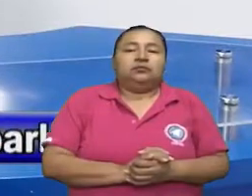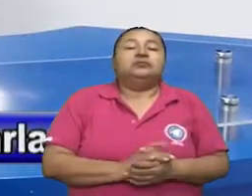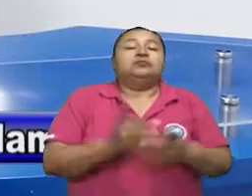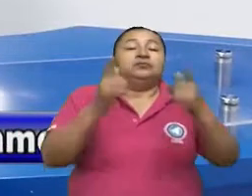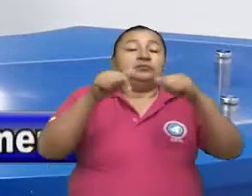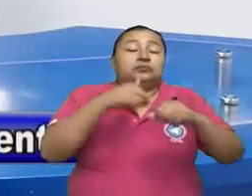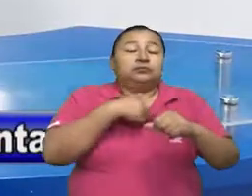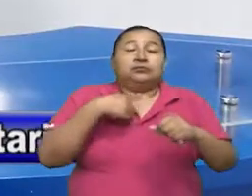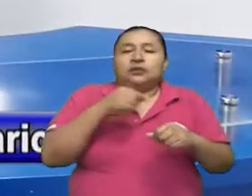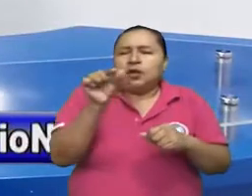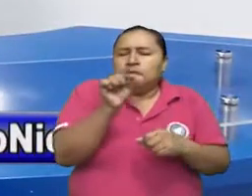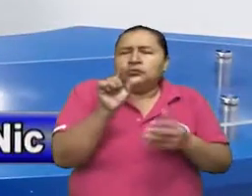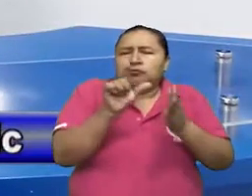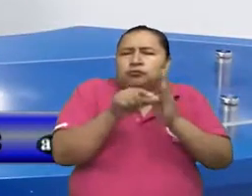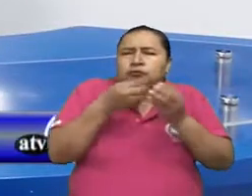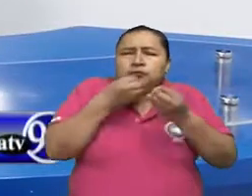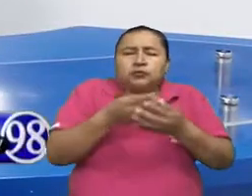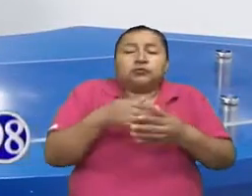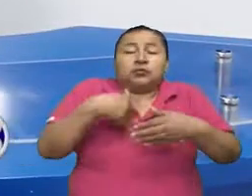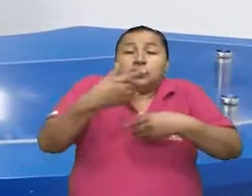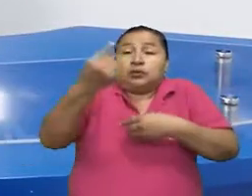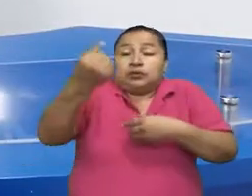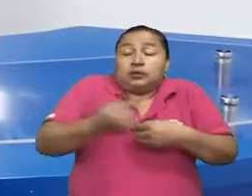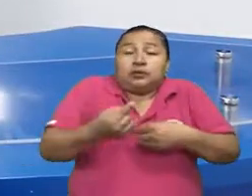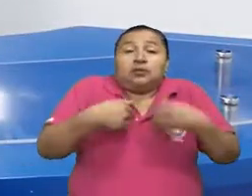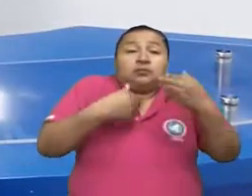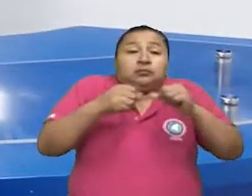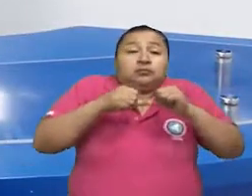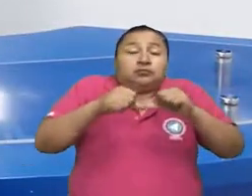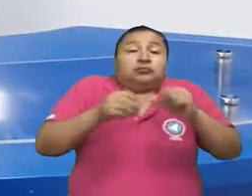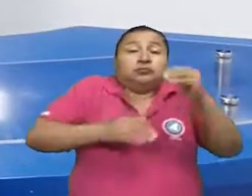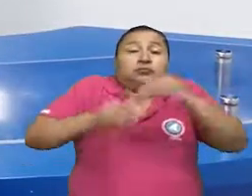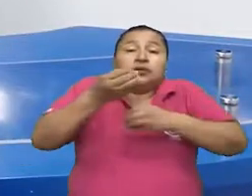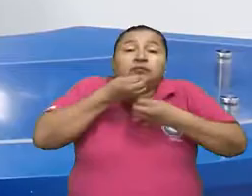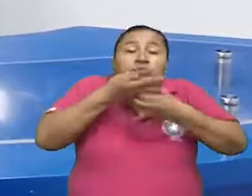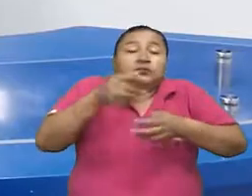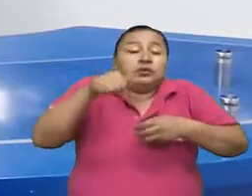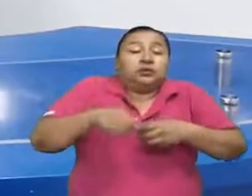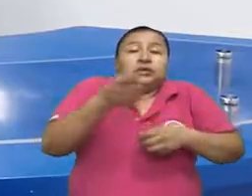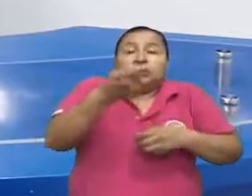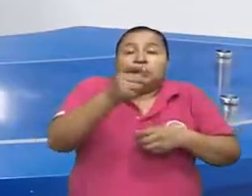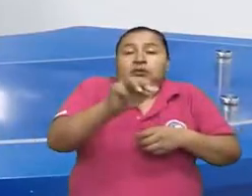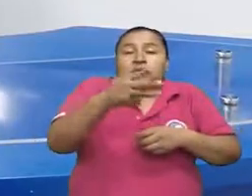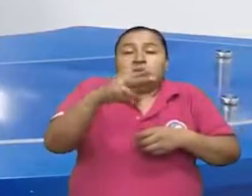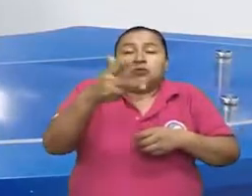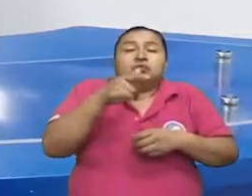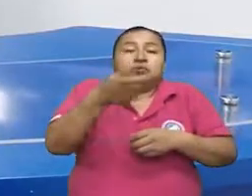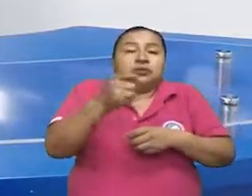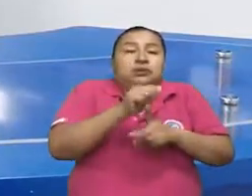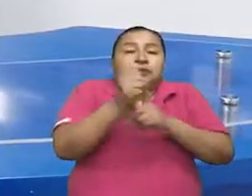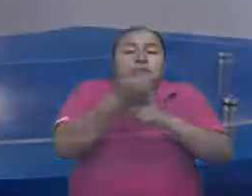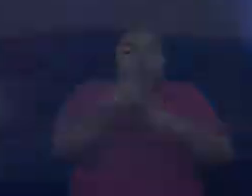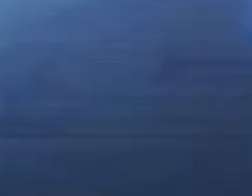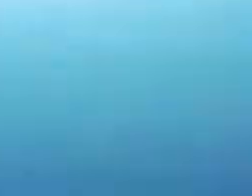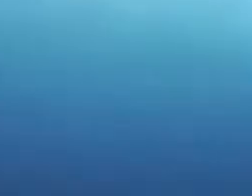Vamos a un breve corte informativo. Al regresar, continuamos con más noticias aquí en Canal 98, tu canal parlamentario.